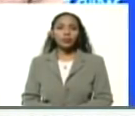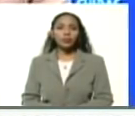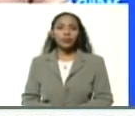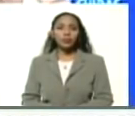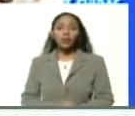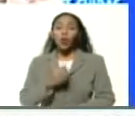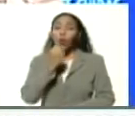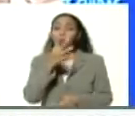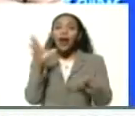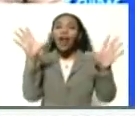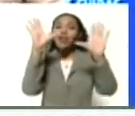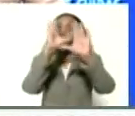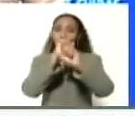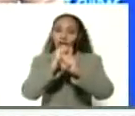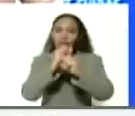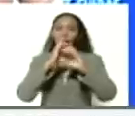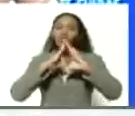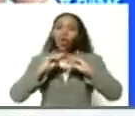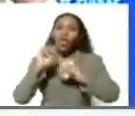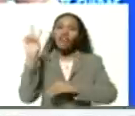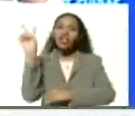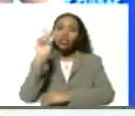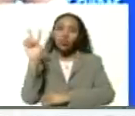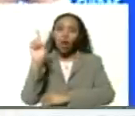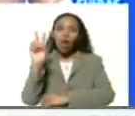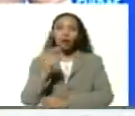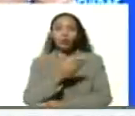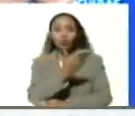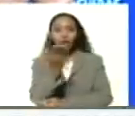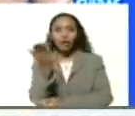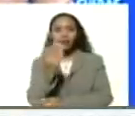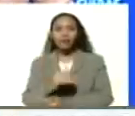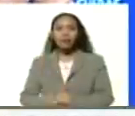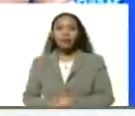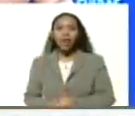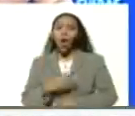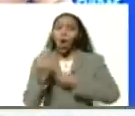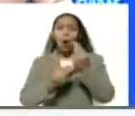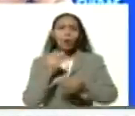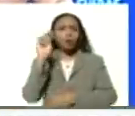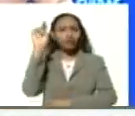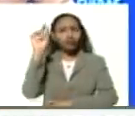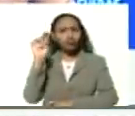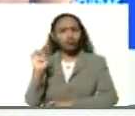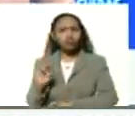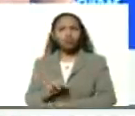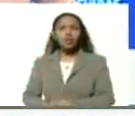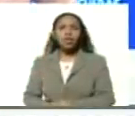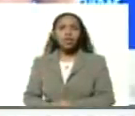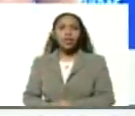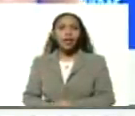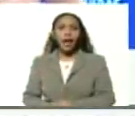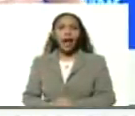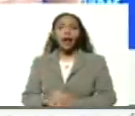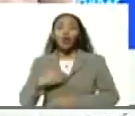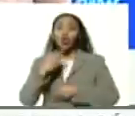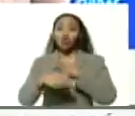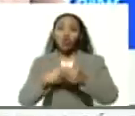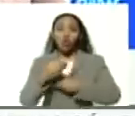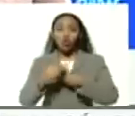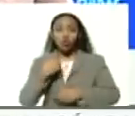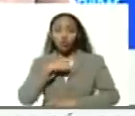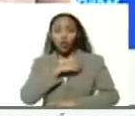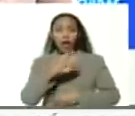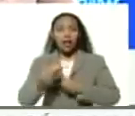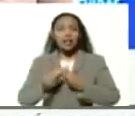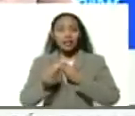Muy buenas noches para toda Venezuela. Como todos los días, damos el reporte a Venezuela